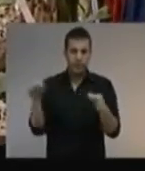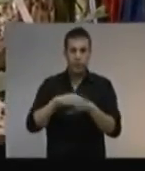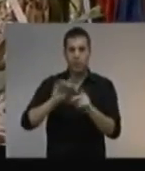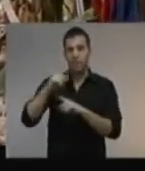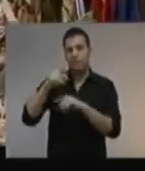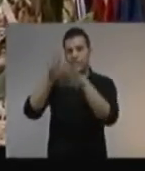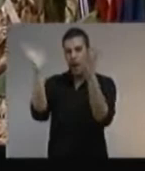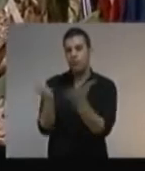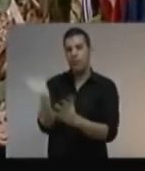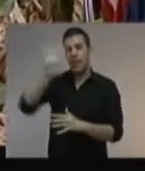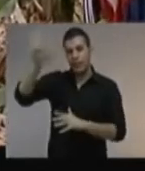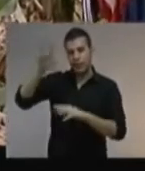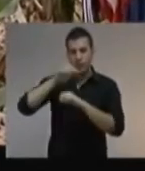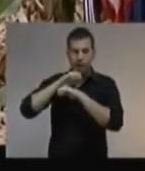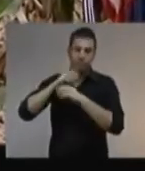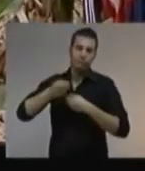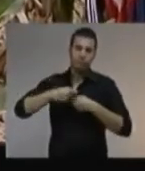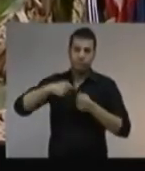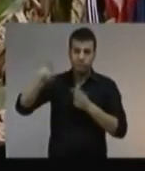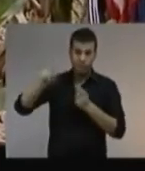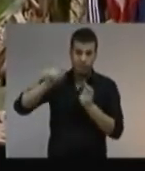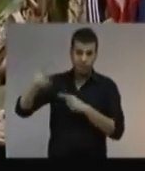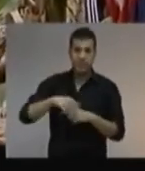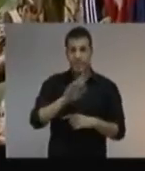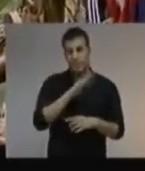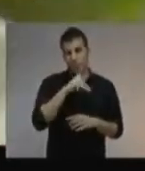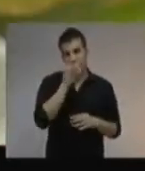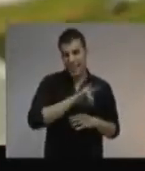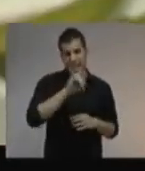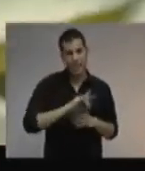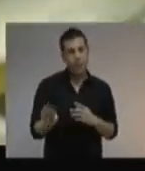al mundo y a la península también. Ojalá, que el plátano de Canarias es el mejor del mundo.